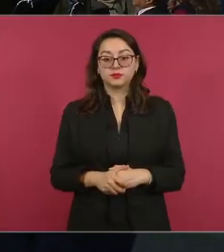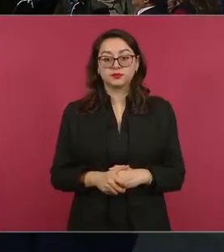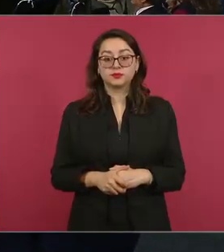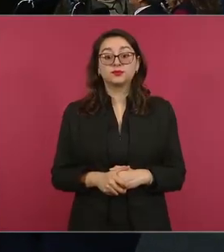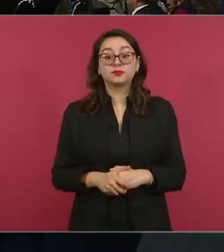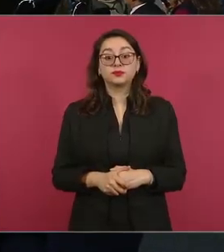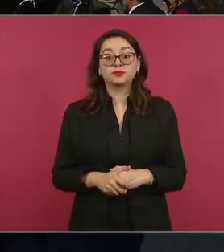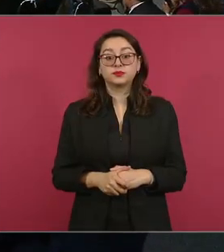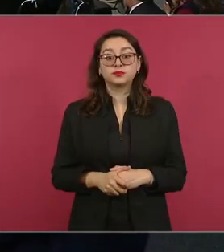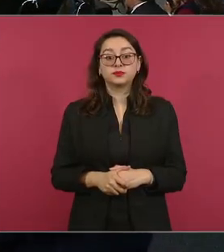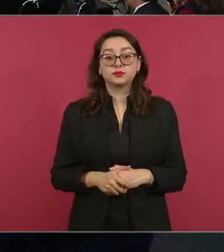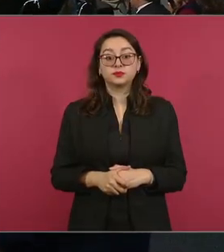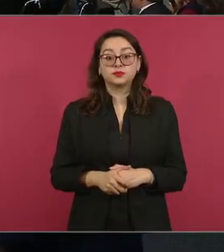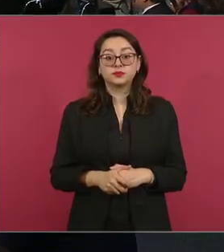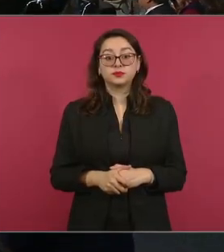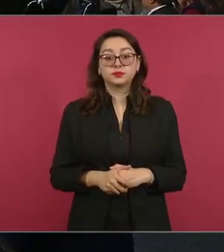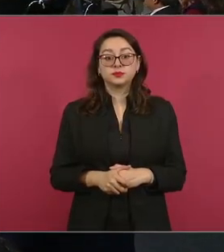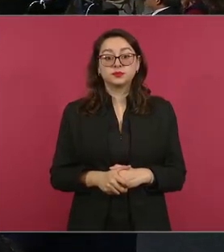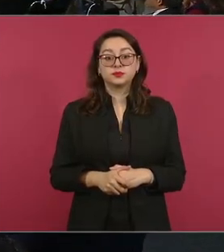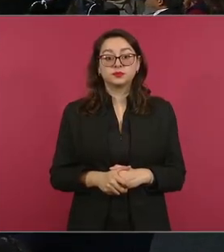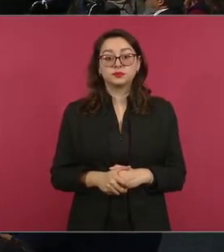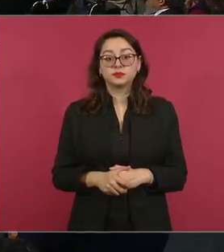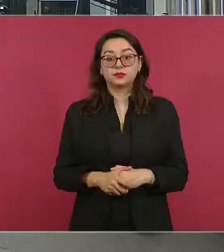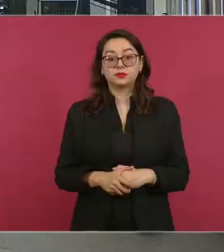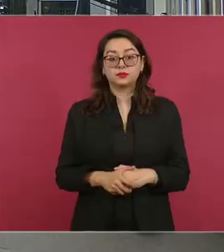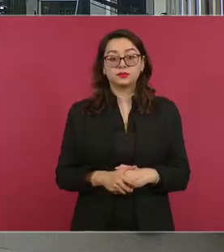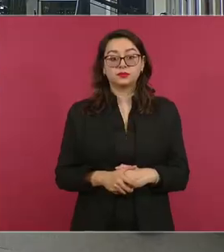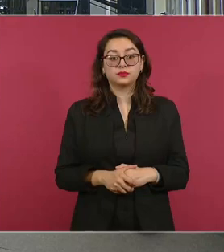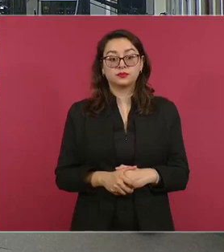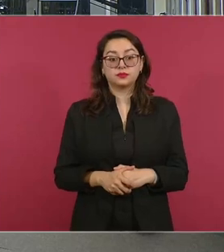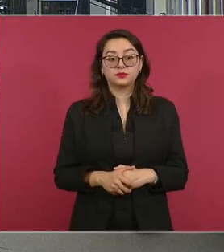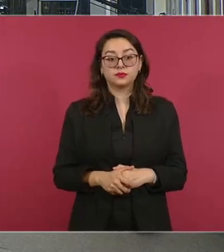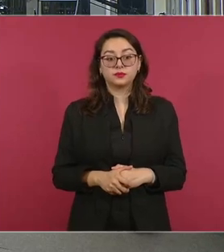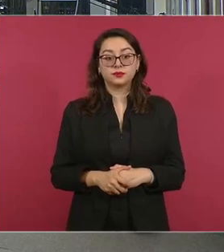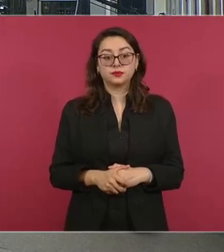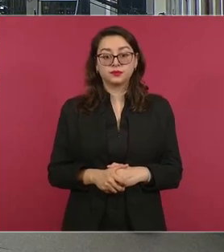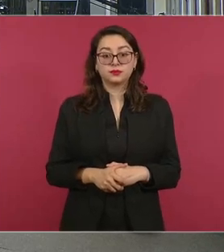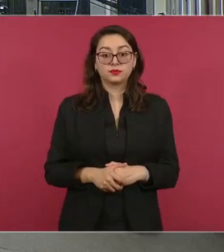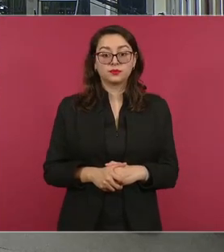recorrer, ¿ah? Afectadas. Preguntas de Veracruz. Sí, ya va, ya.